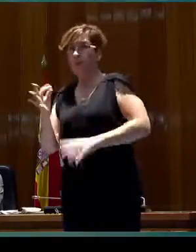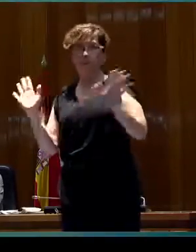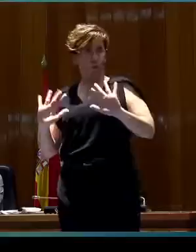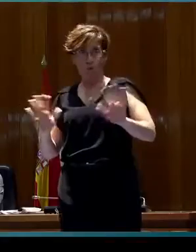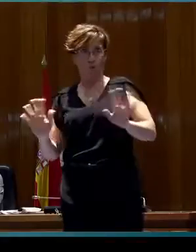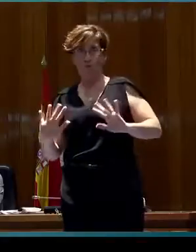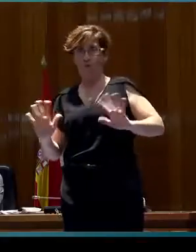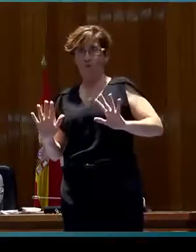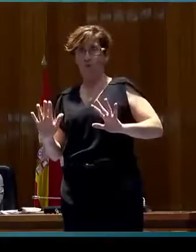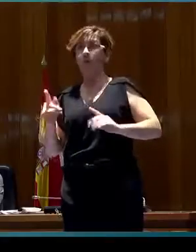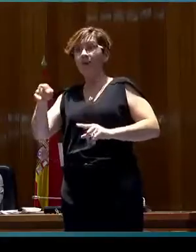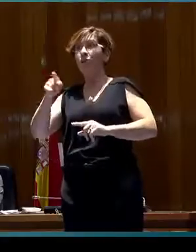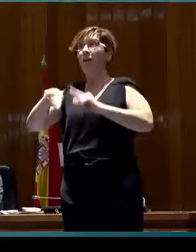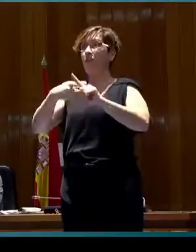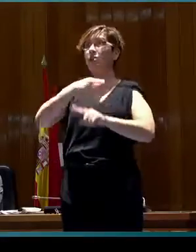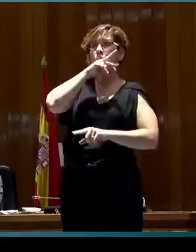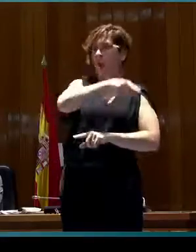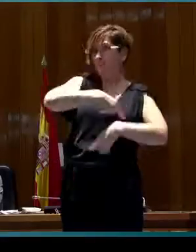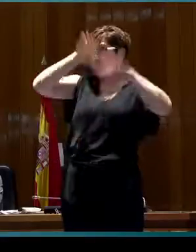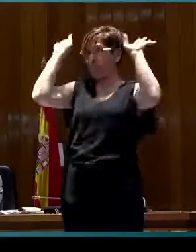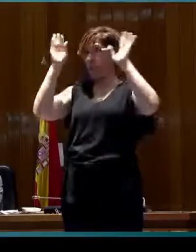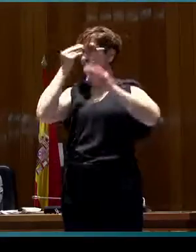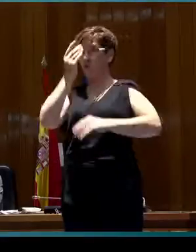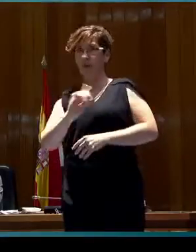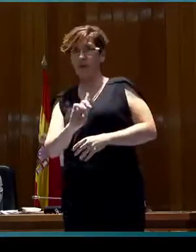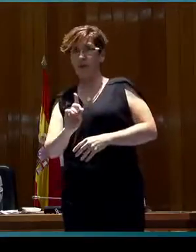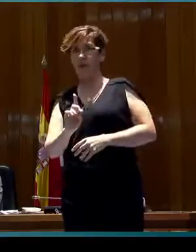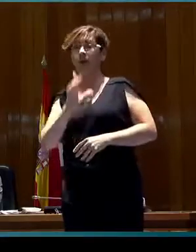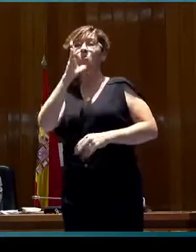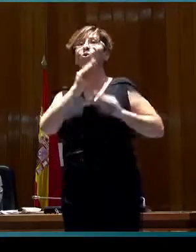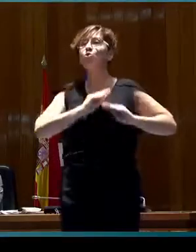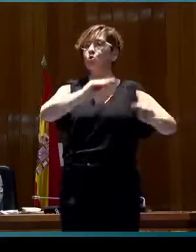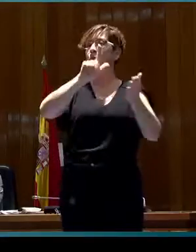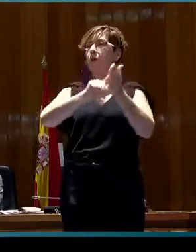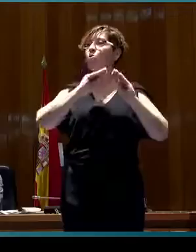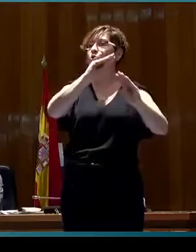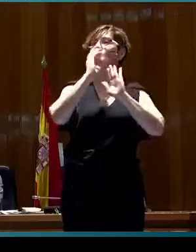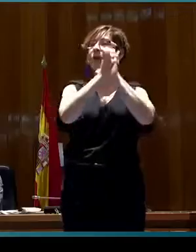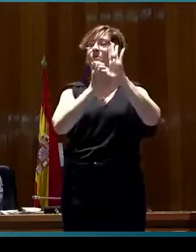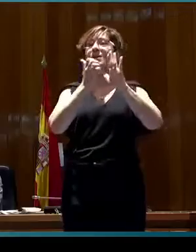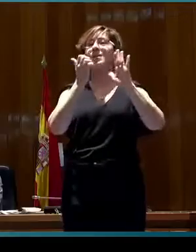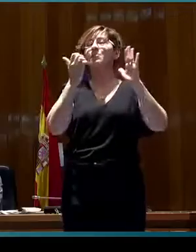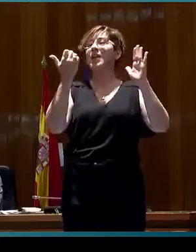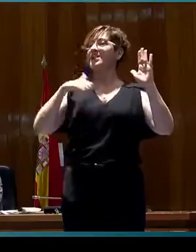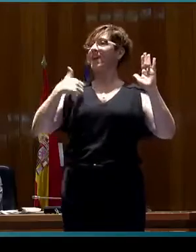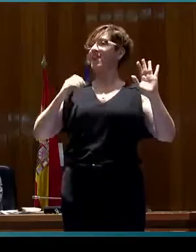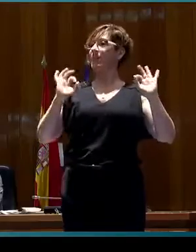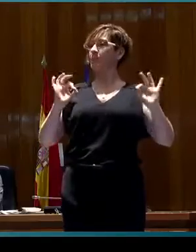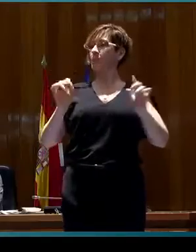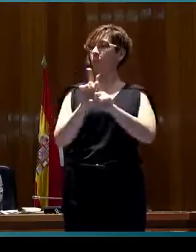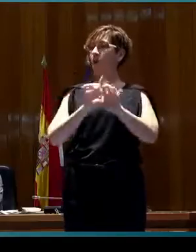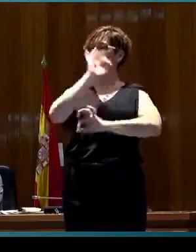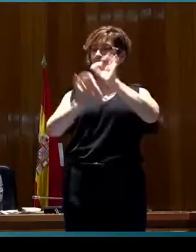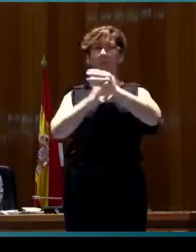intérprete de lengua oral, en tanto en cuanto pues, tiene su gramática y más o menos está todo más equilibrado y sabe qué gramática debe usar en